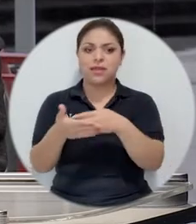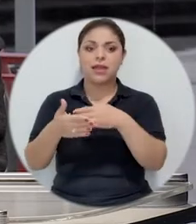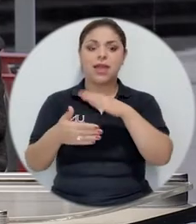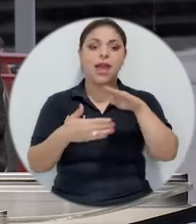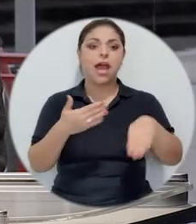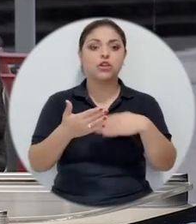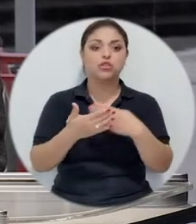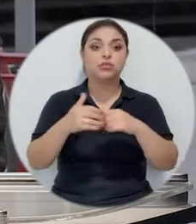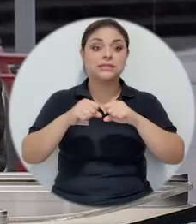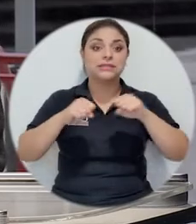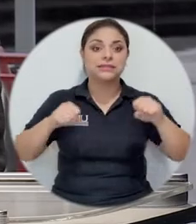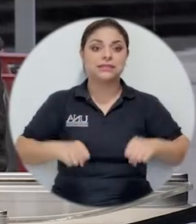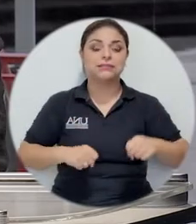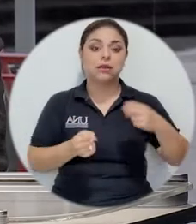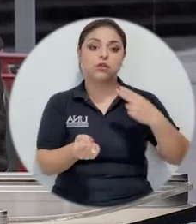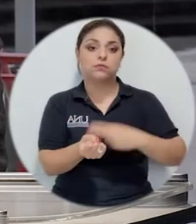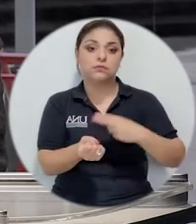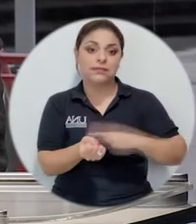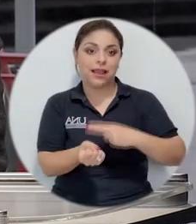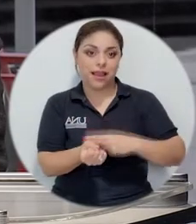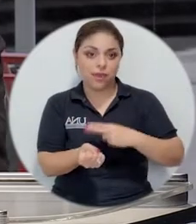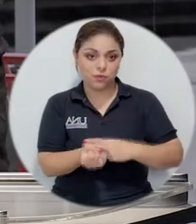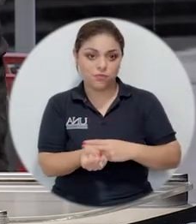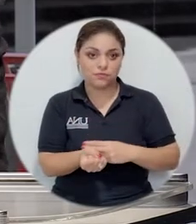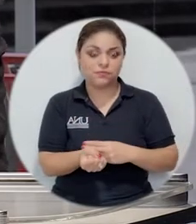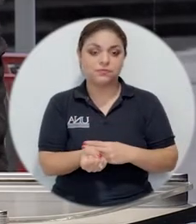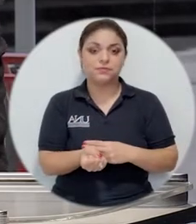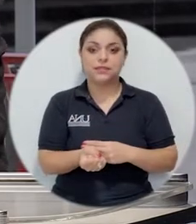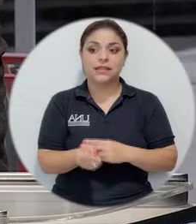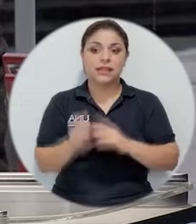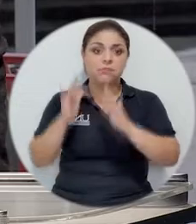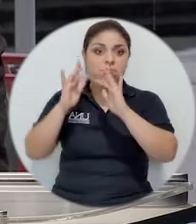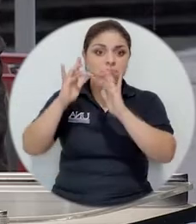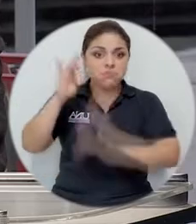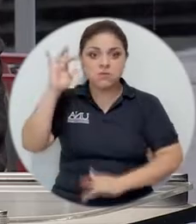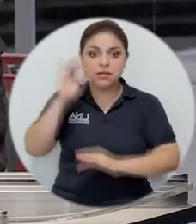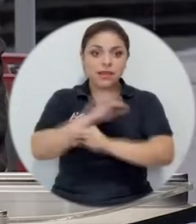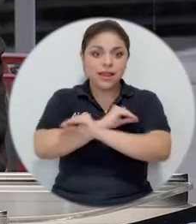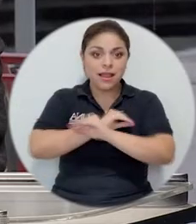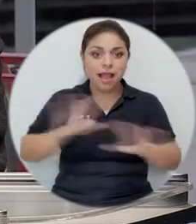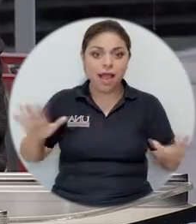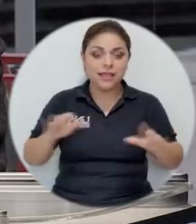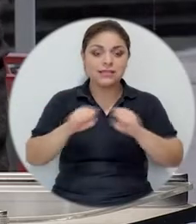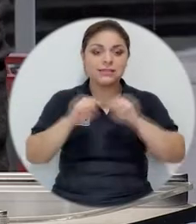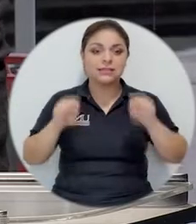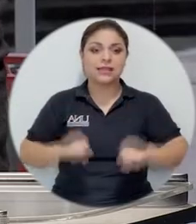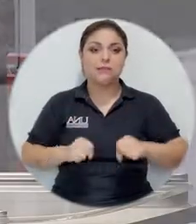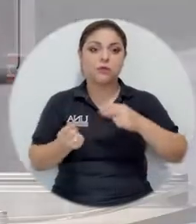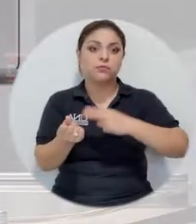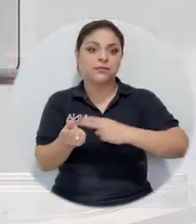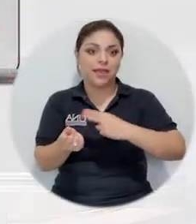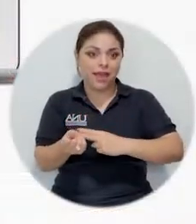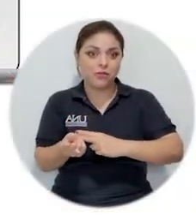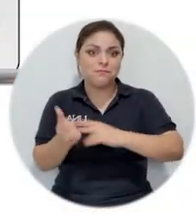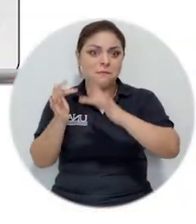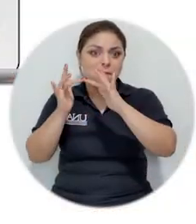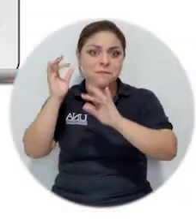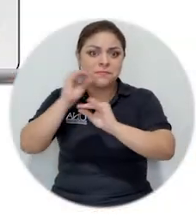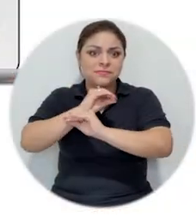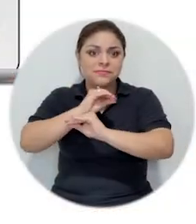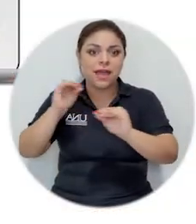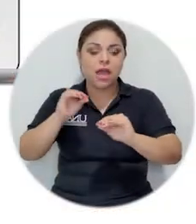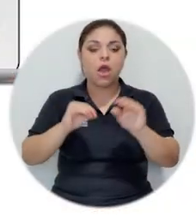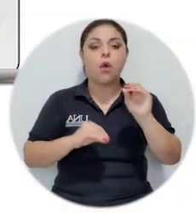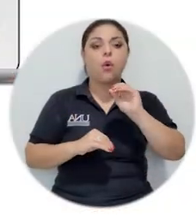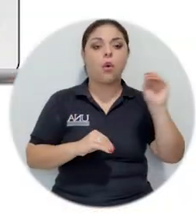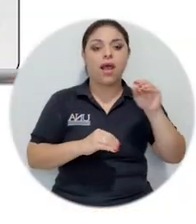a todo el sistema hospitalario, ¿verdad? Y dejar en blanco un sistema hospitalario, o ataques a, por ejemplo,